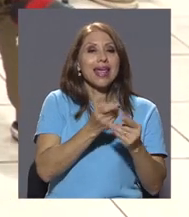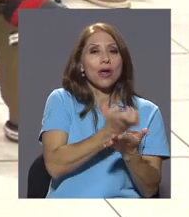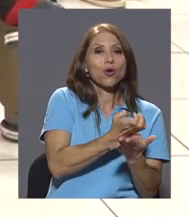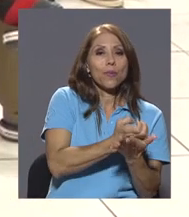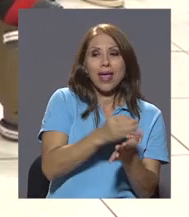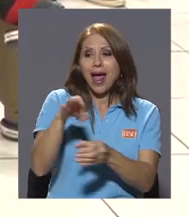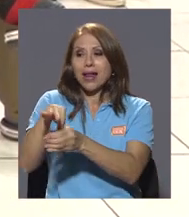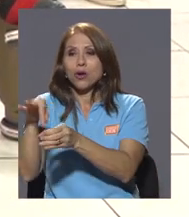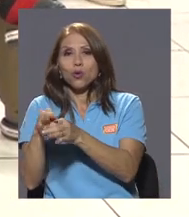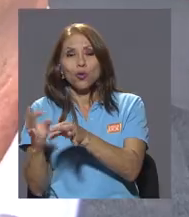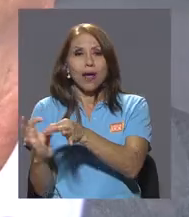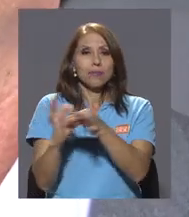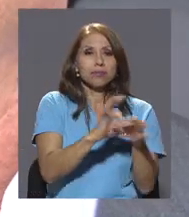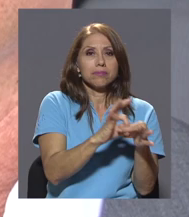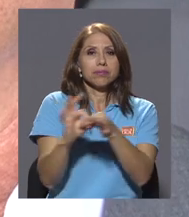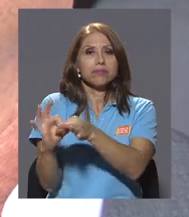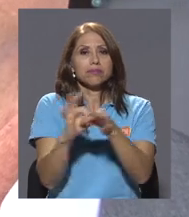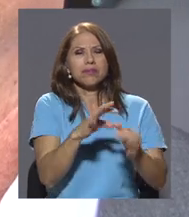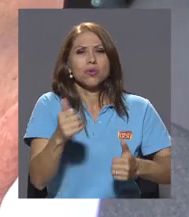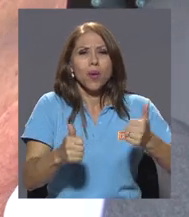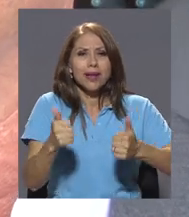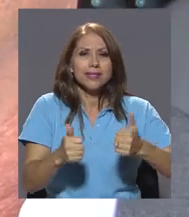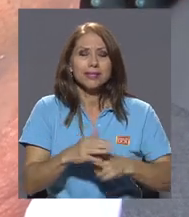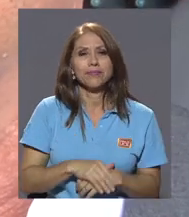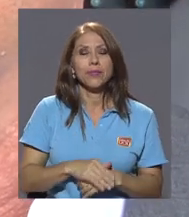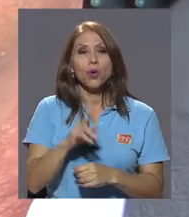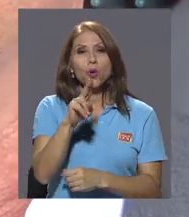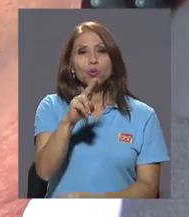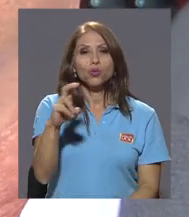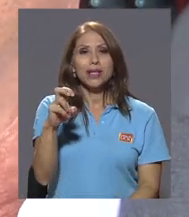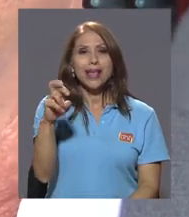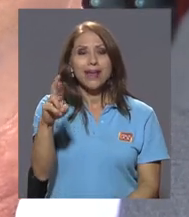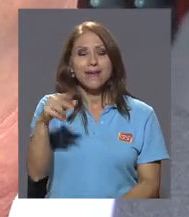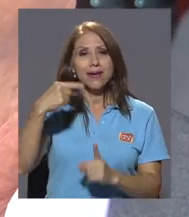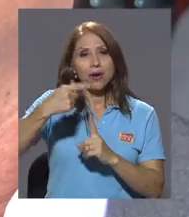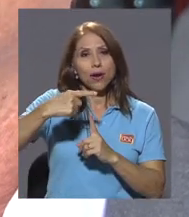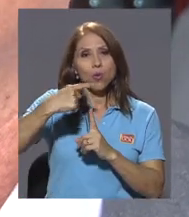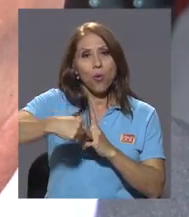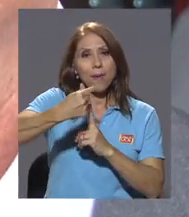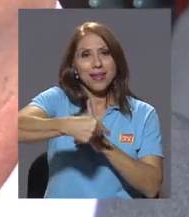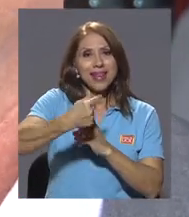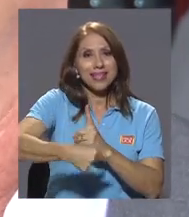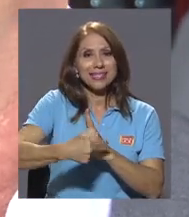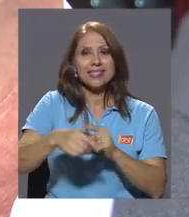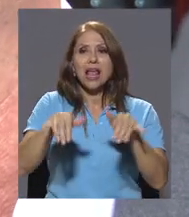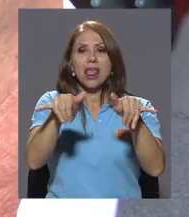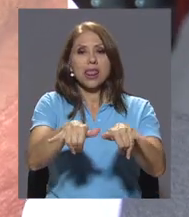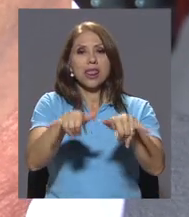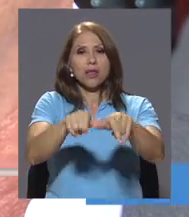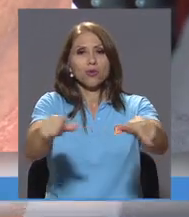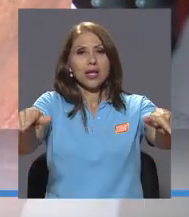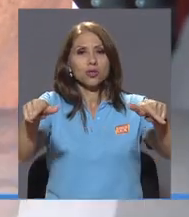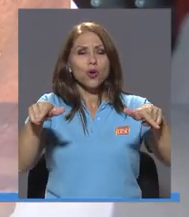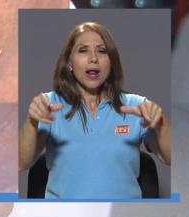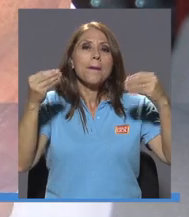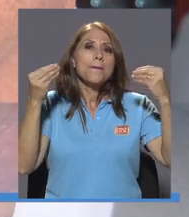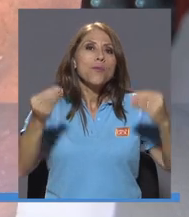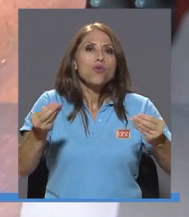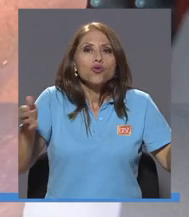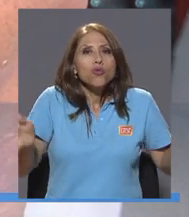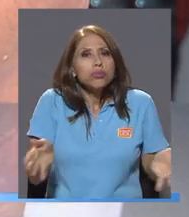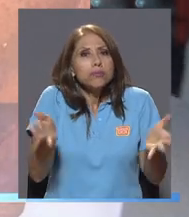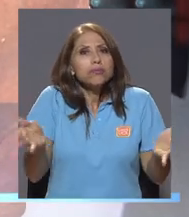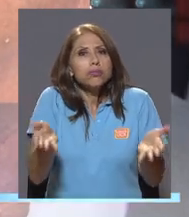agricultura. Específicamente el recinto de Guápiles se encuentra en una zona que tiene mucho auge agroindustrial.